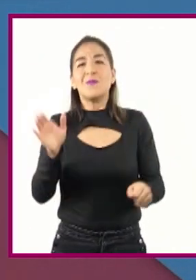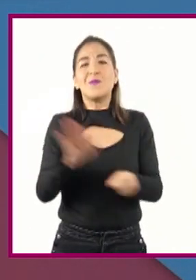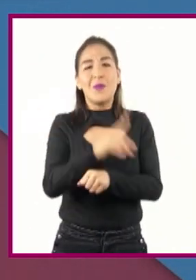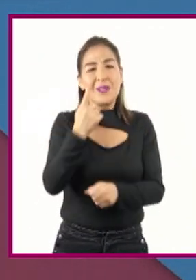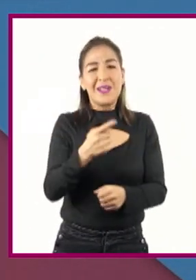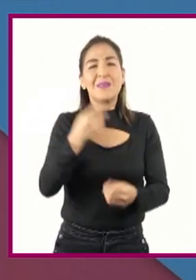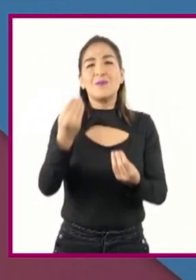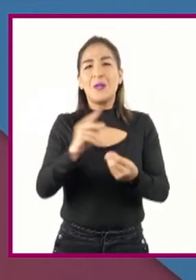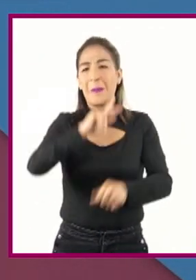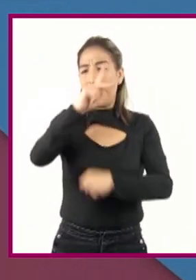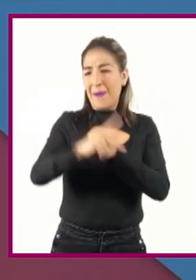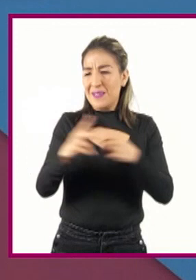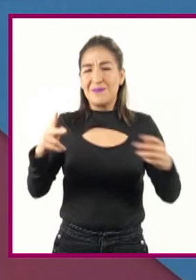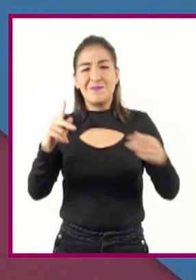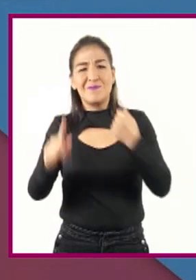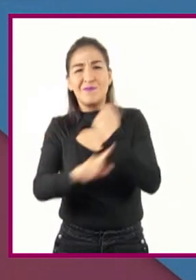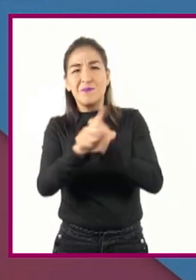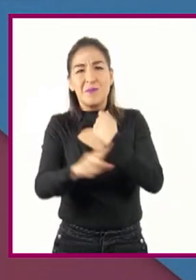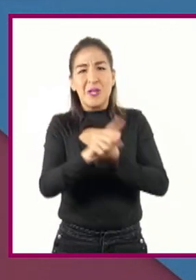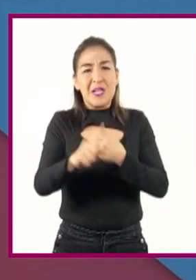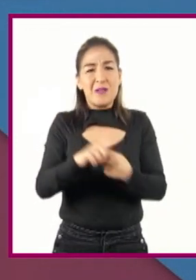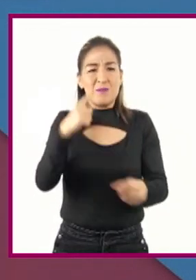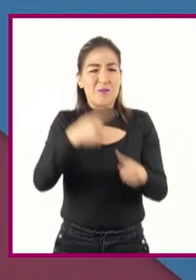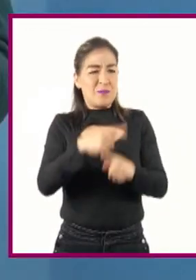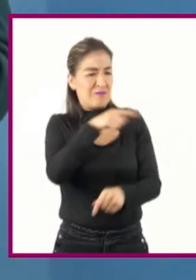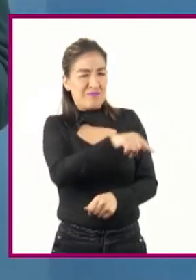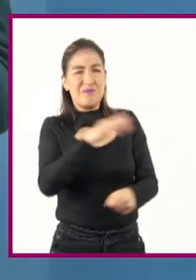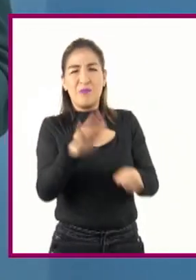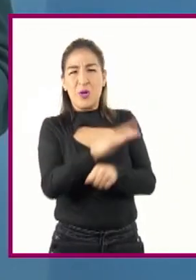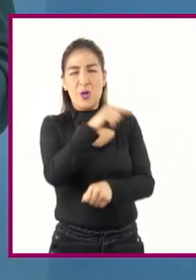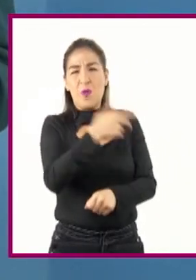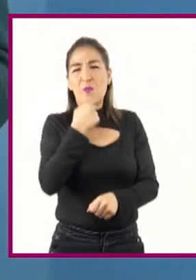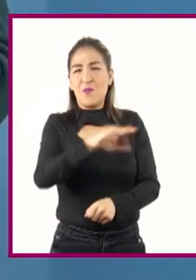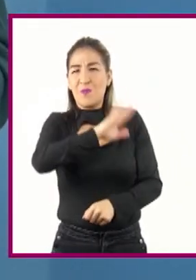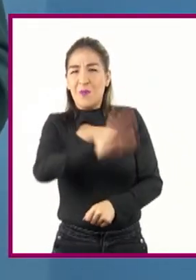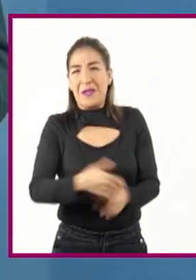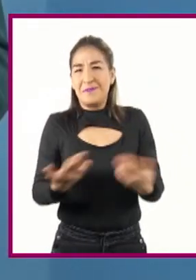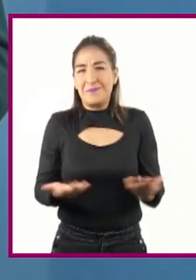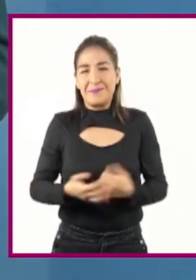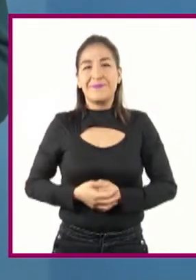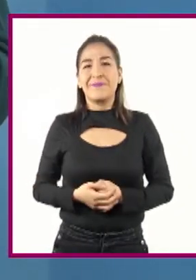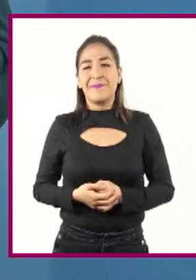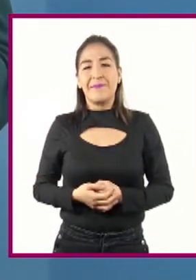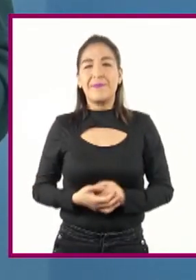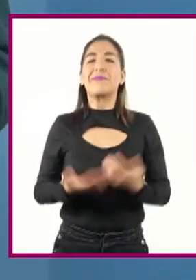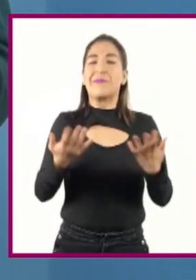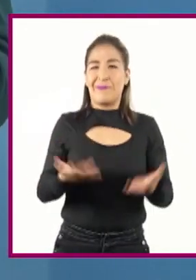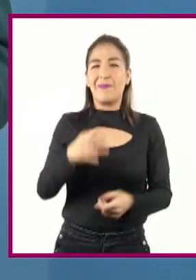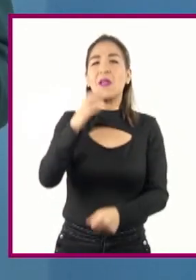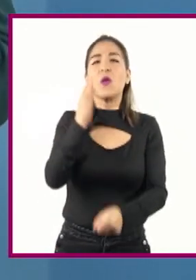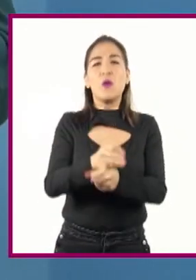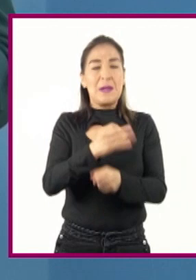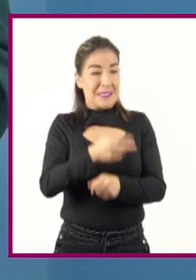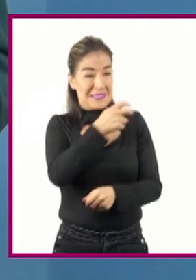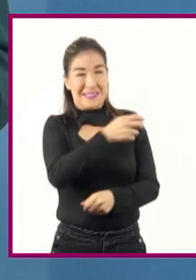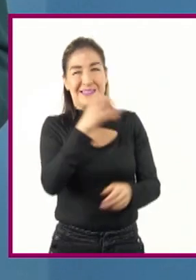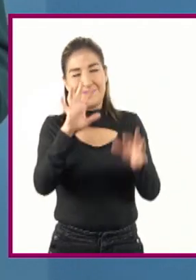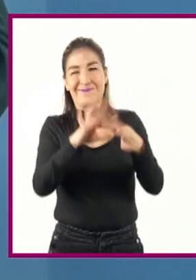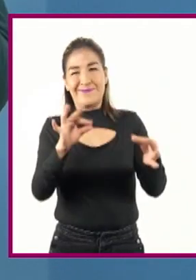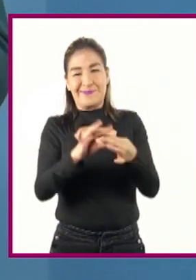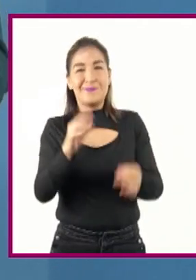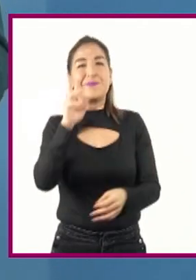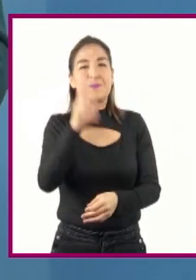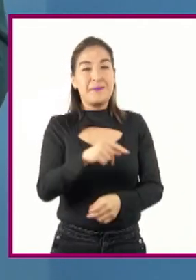tantos países se pelearon por la muerte de este personaje. Bueno, Nadia, en realidad el asesinato del